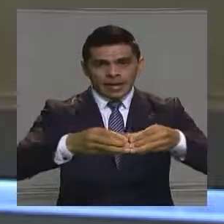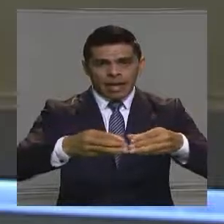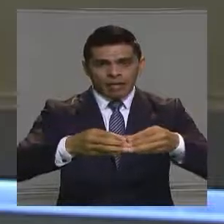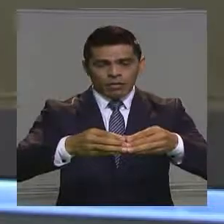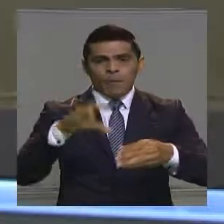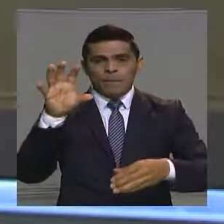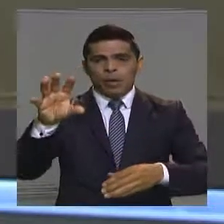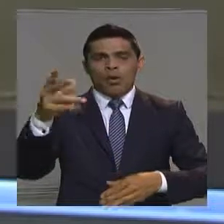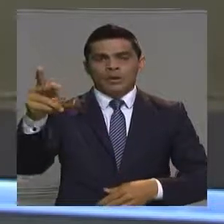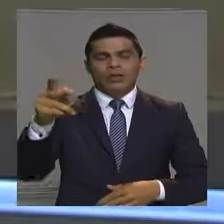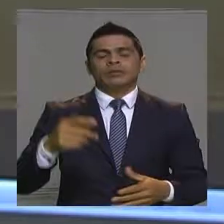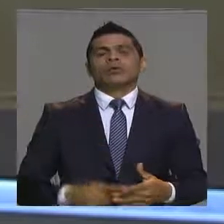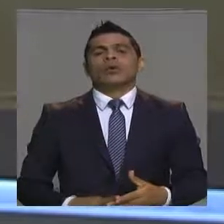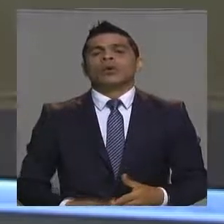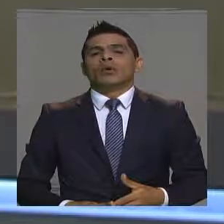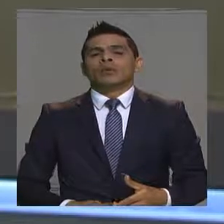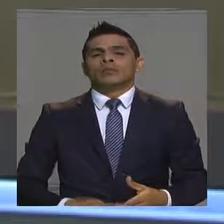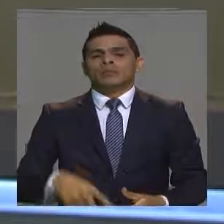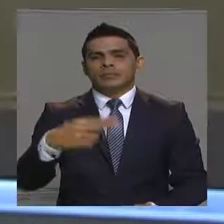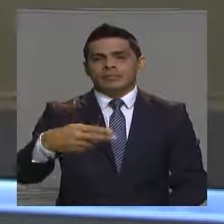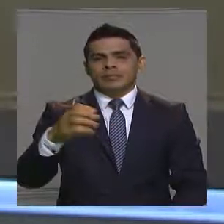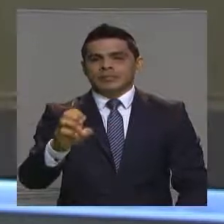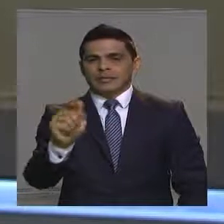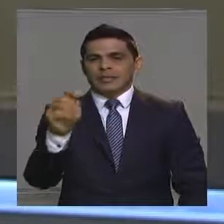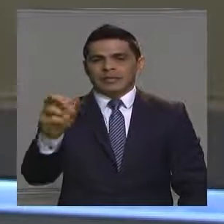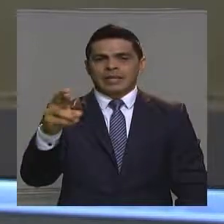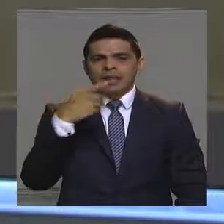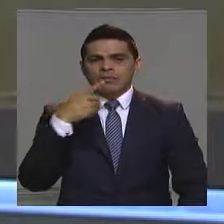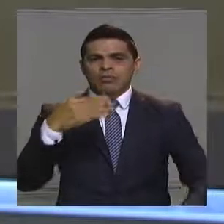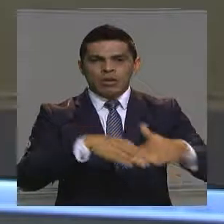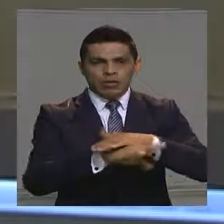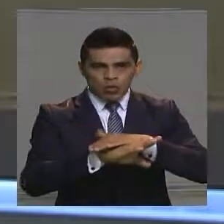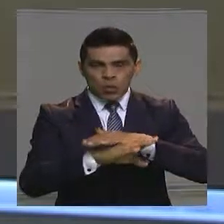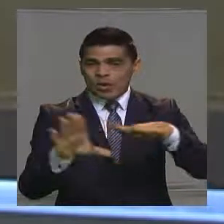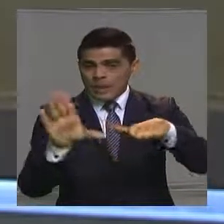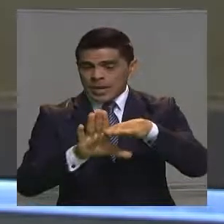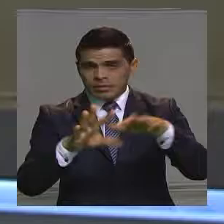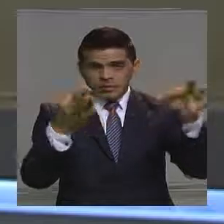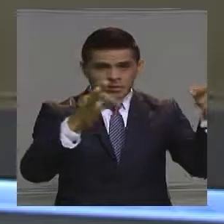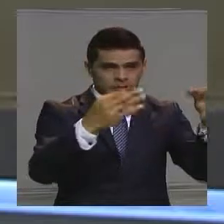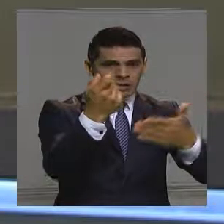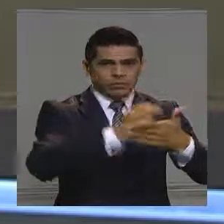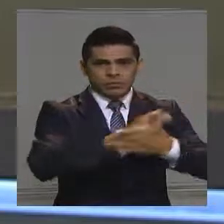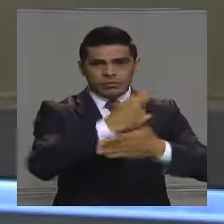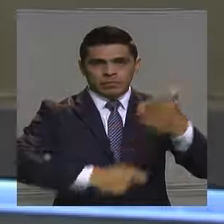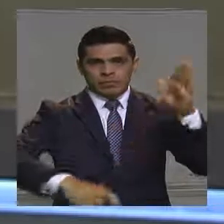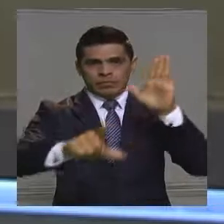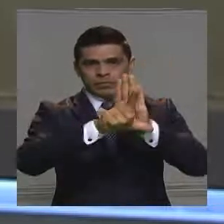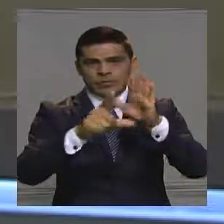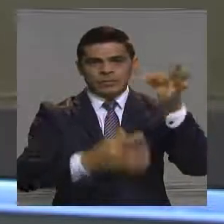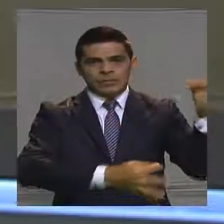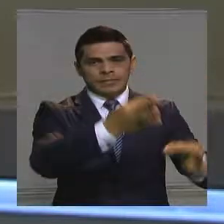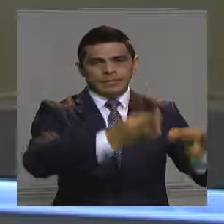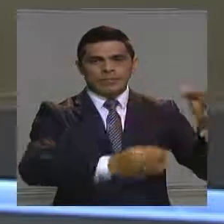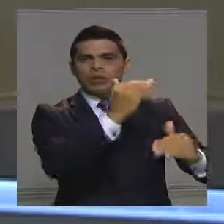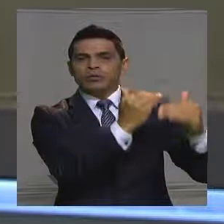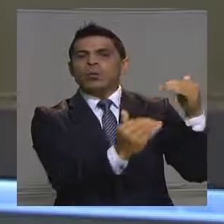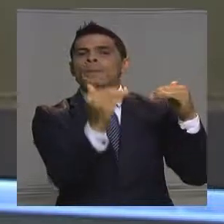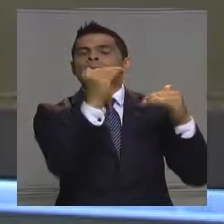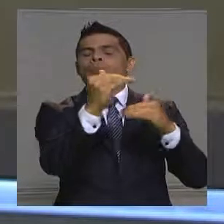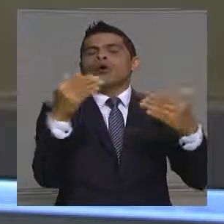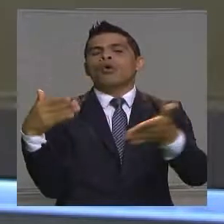Gran Polo Patriótico, el diputado Héctor Rodríguez, introdujo este martes un recurso de nulidad ante el máximo tribunal del país